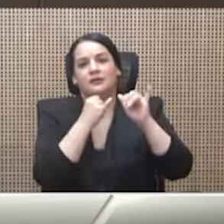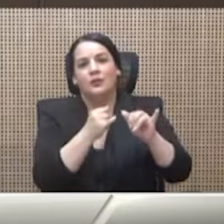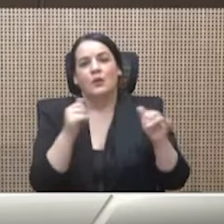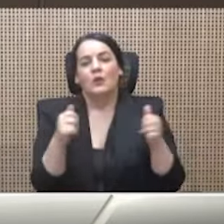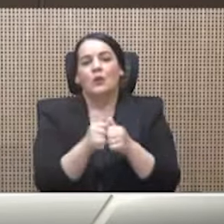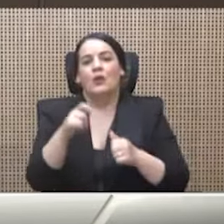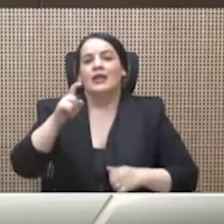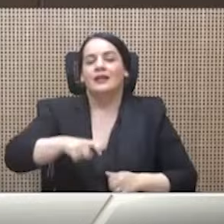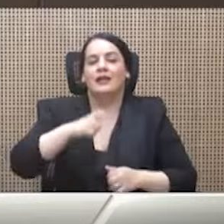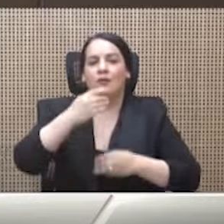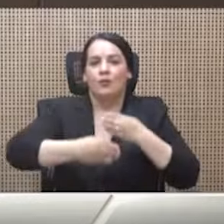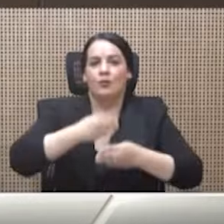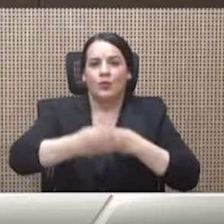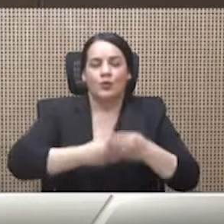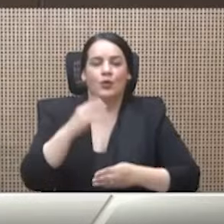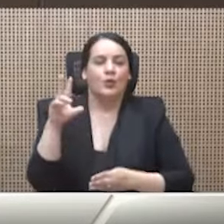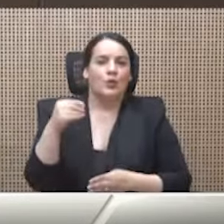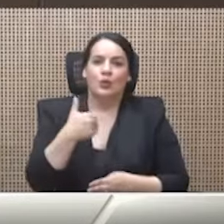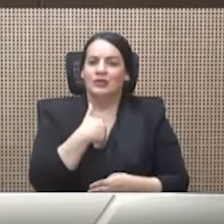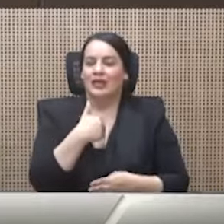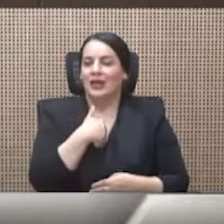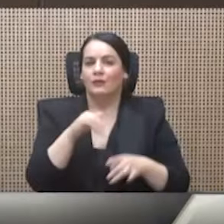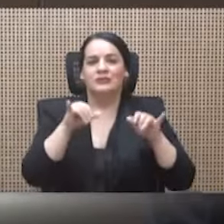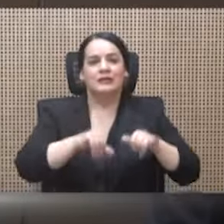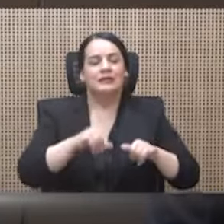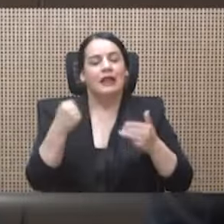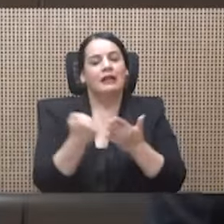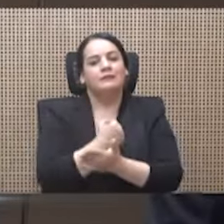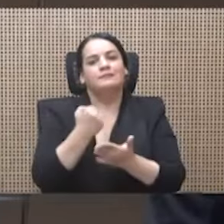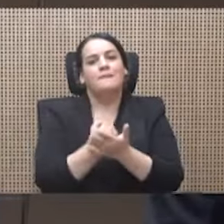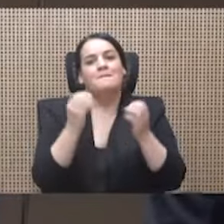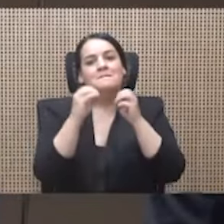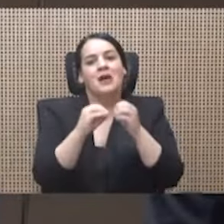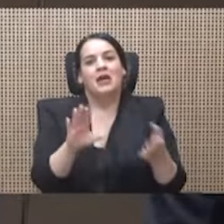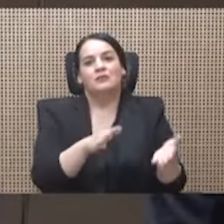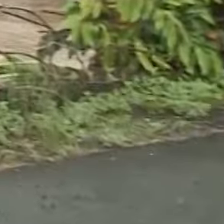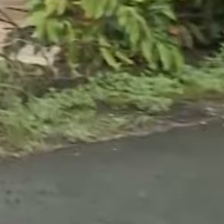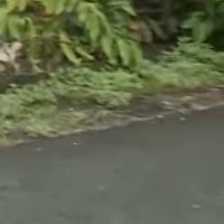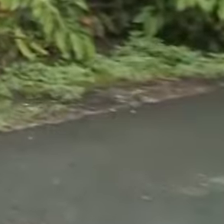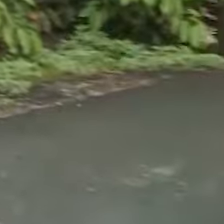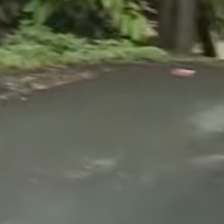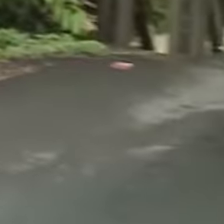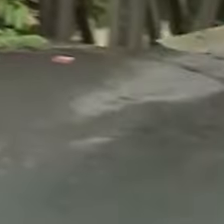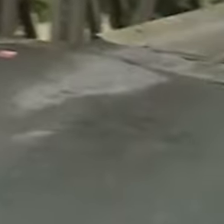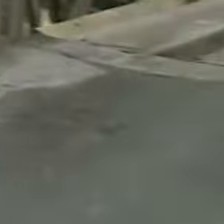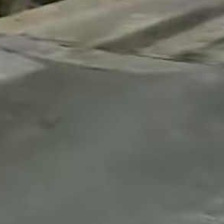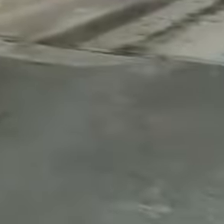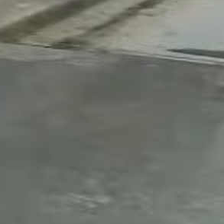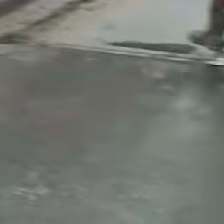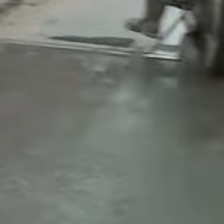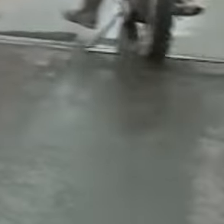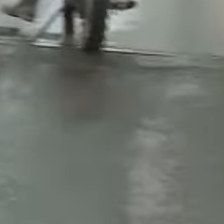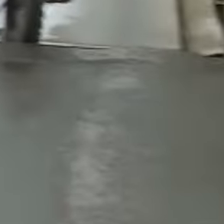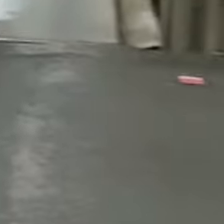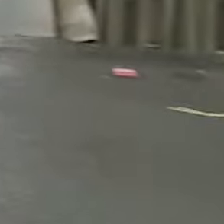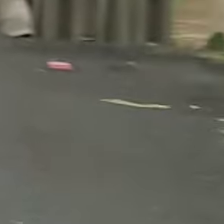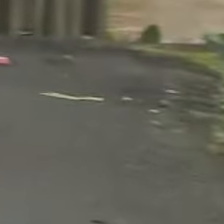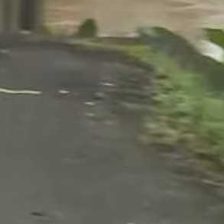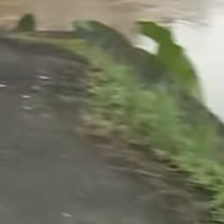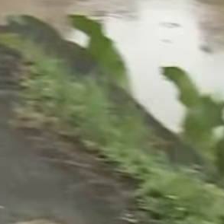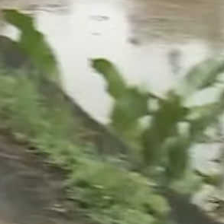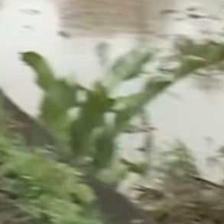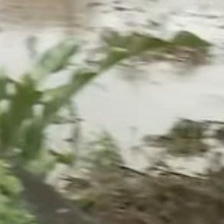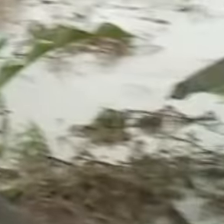el debido proceso y no tengamos que estar lamentando más muertes y maltratos de menores el plenario legislativo además votó a favor la